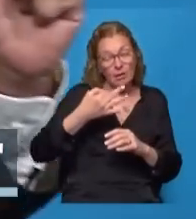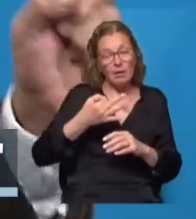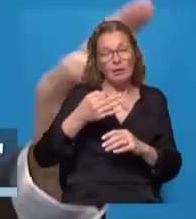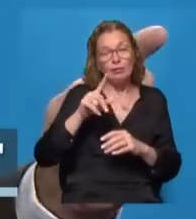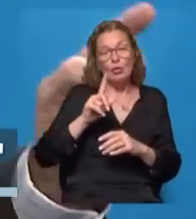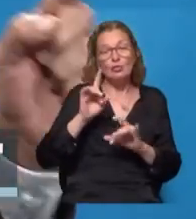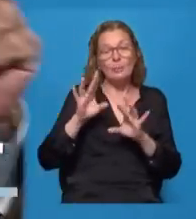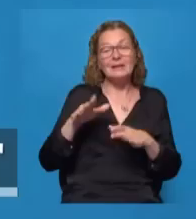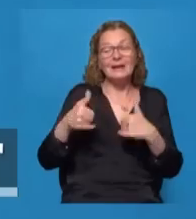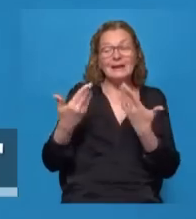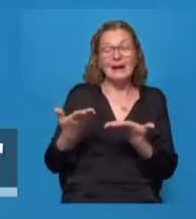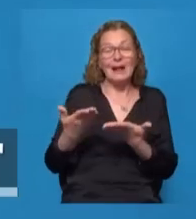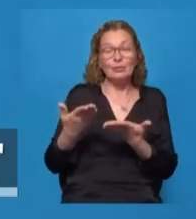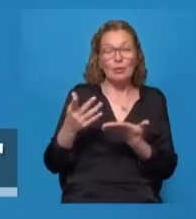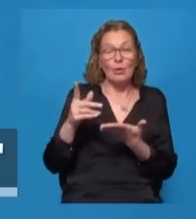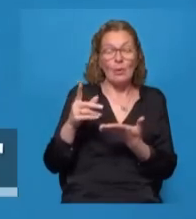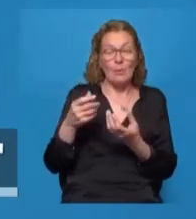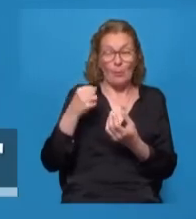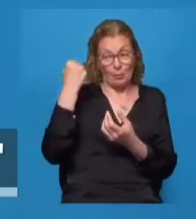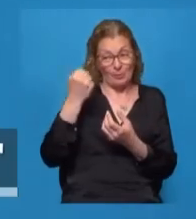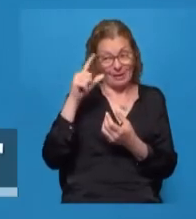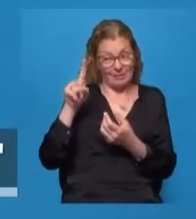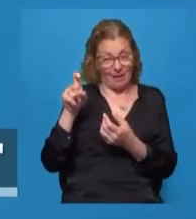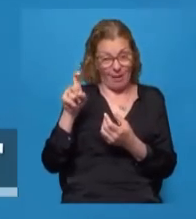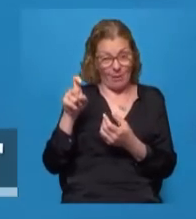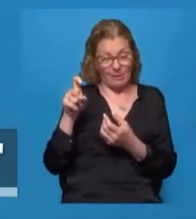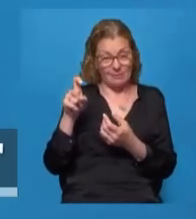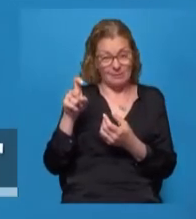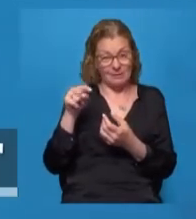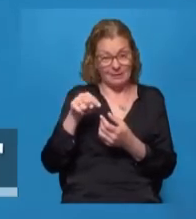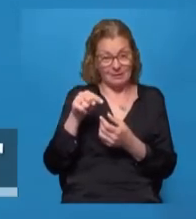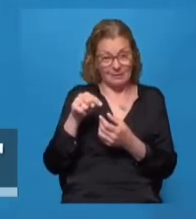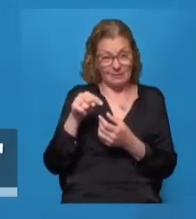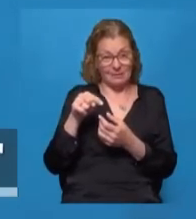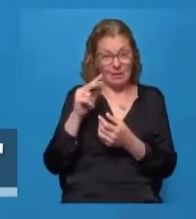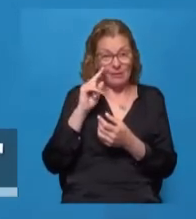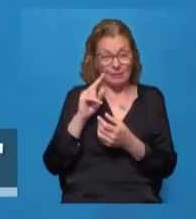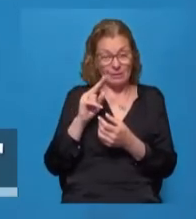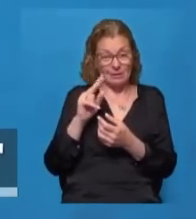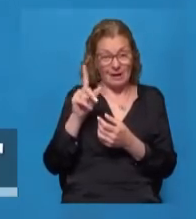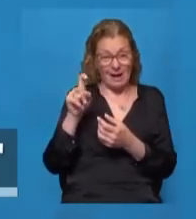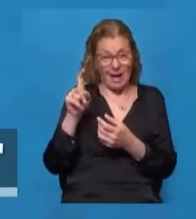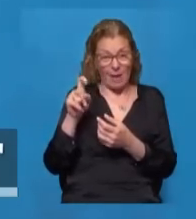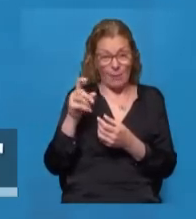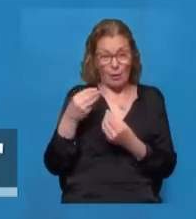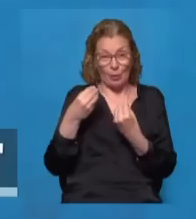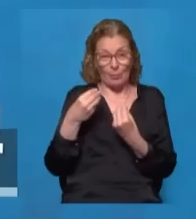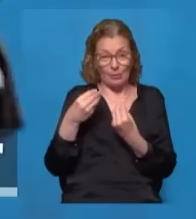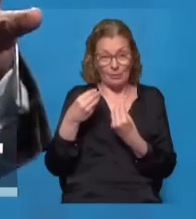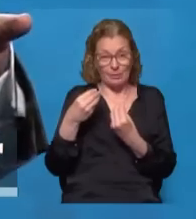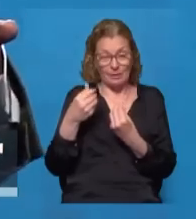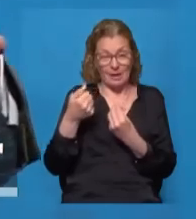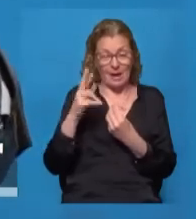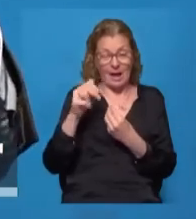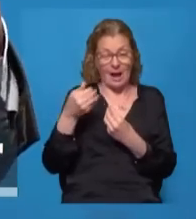estamos regalando una riqueza muy importante esto el agua es como si no sé Arabia